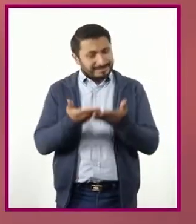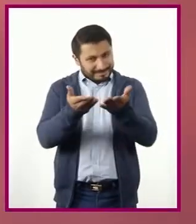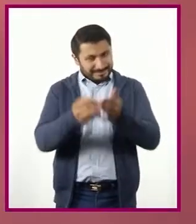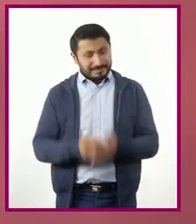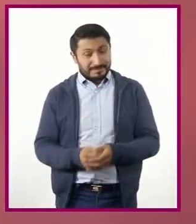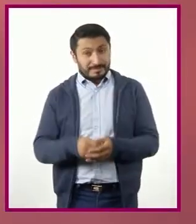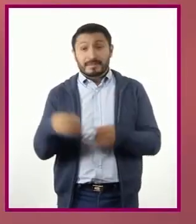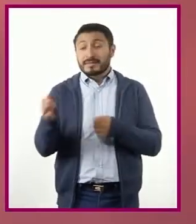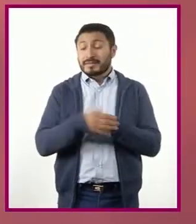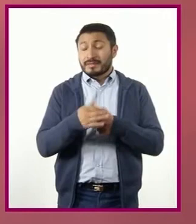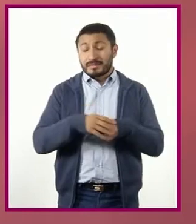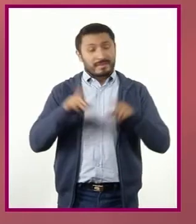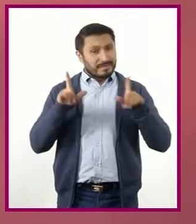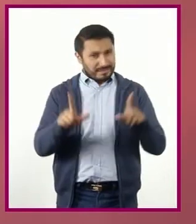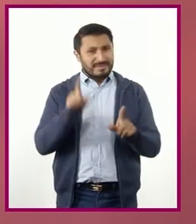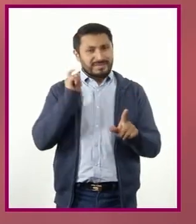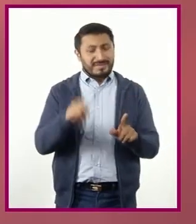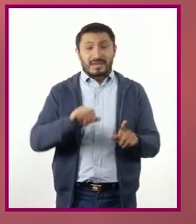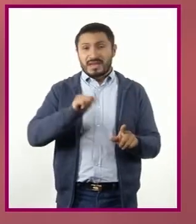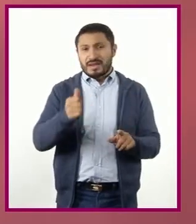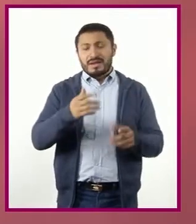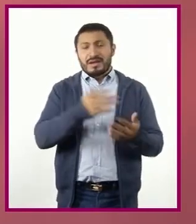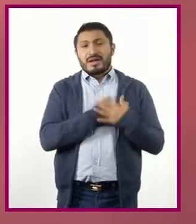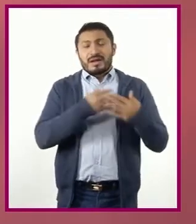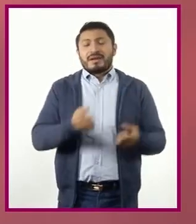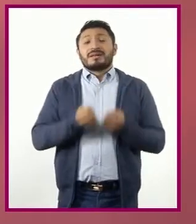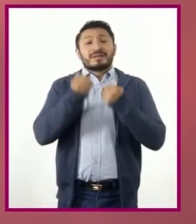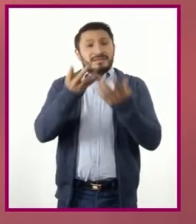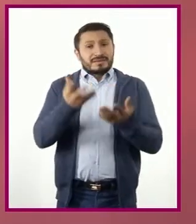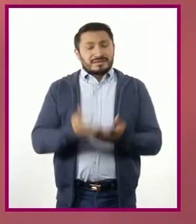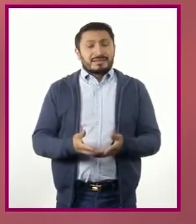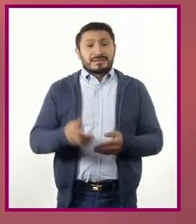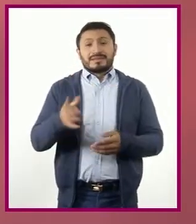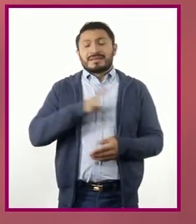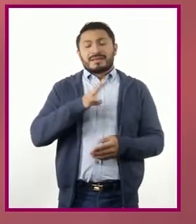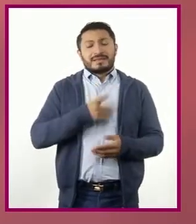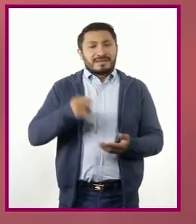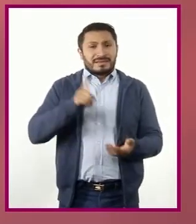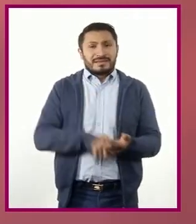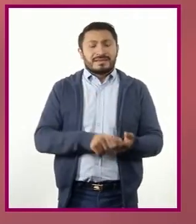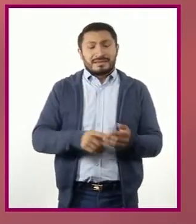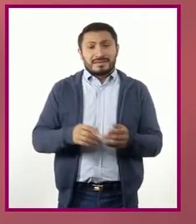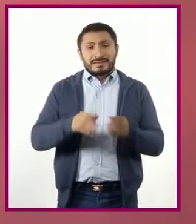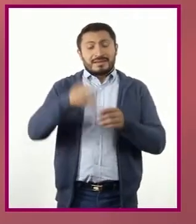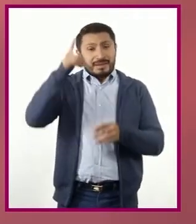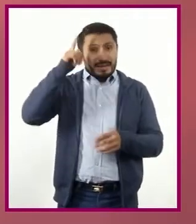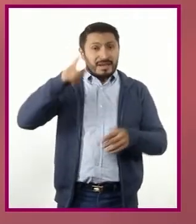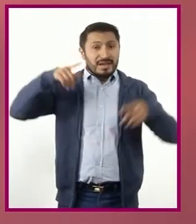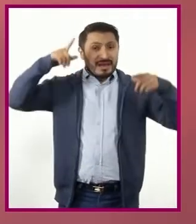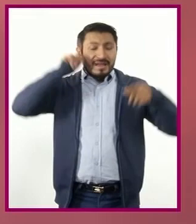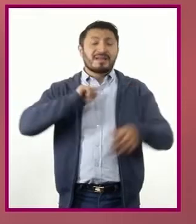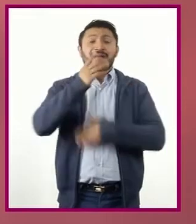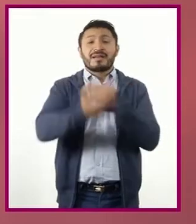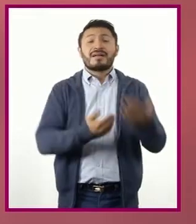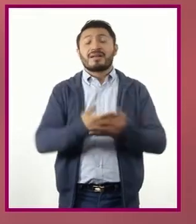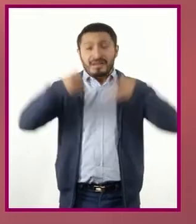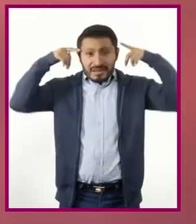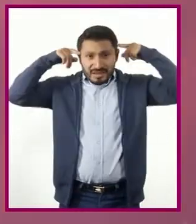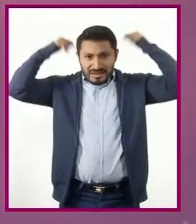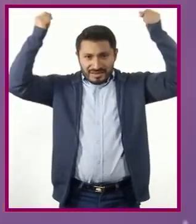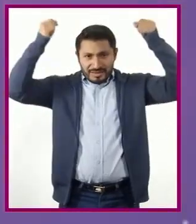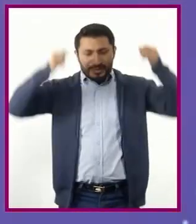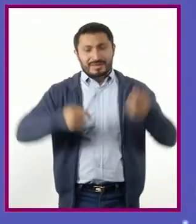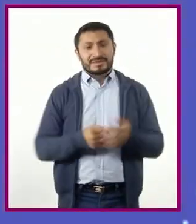El siguiente fragmento se trata de otra declaración de amor que aparece en la obra La Dama Duende, del autor Calderón de la